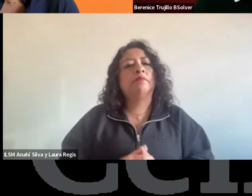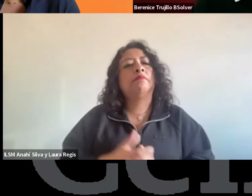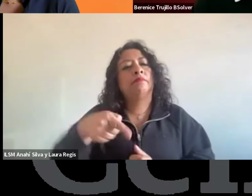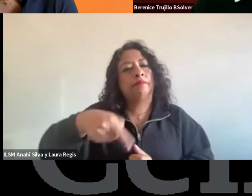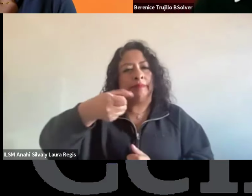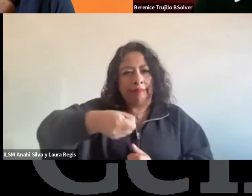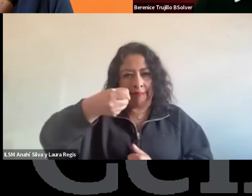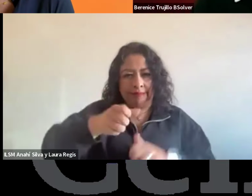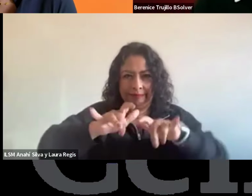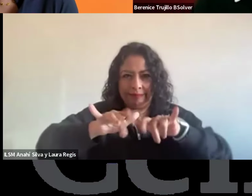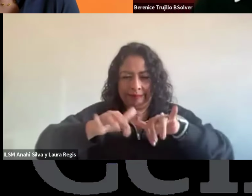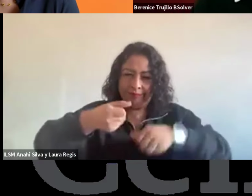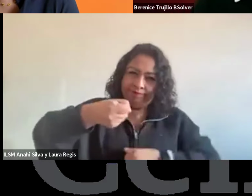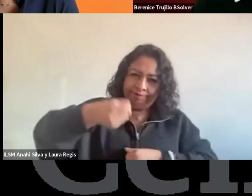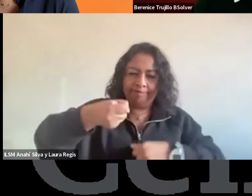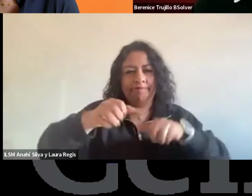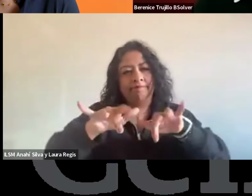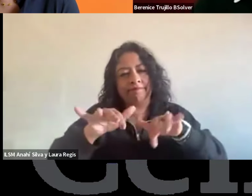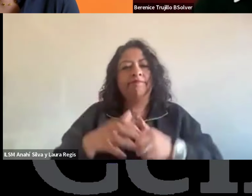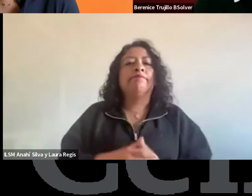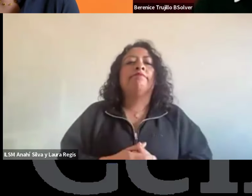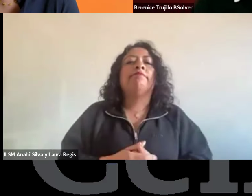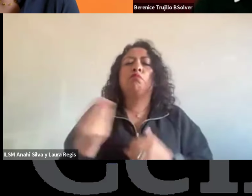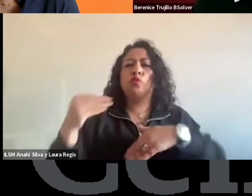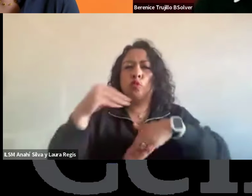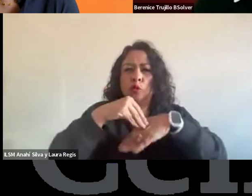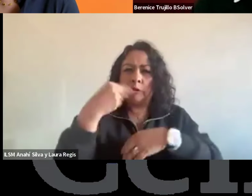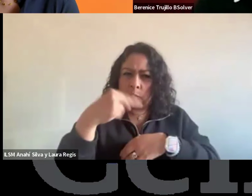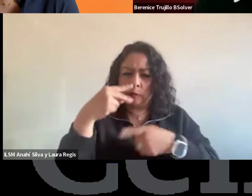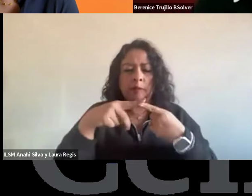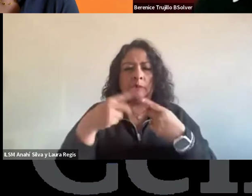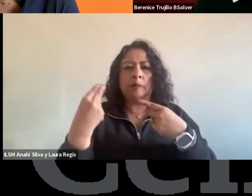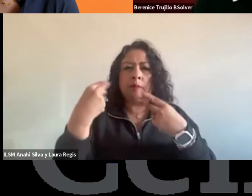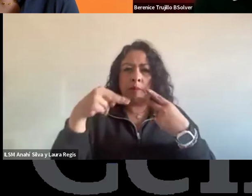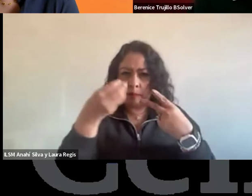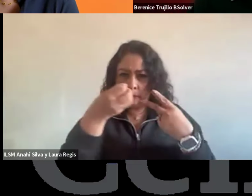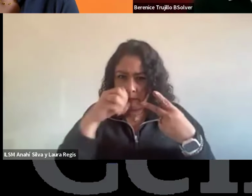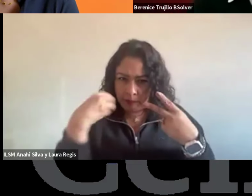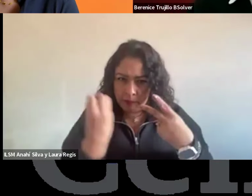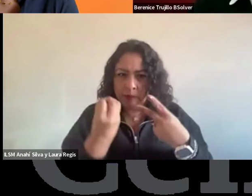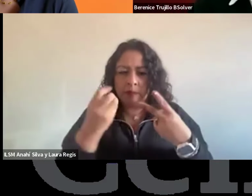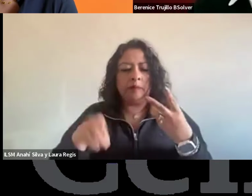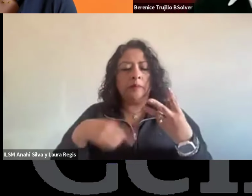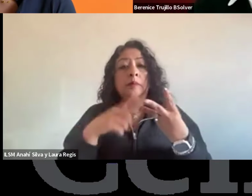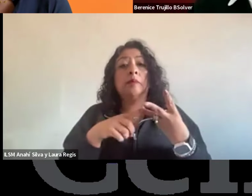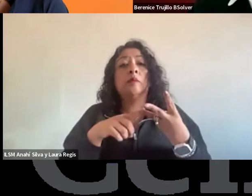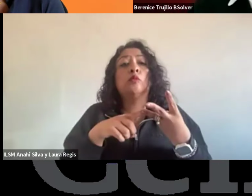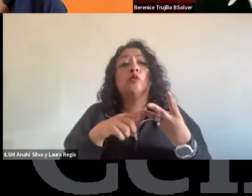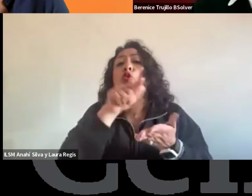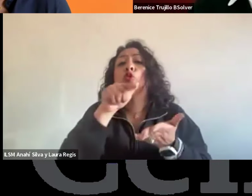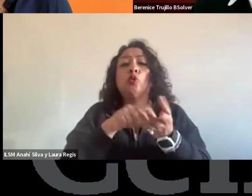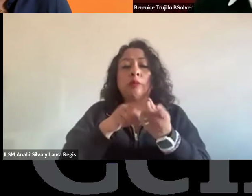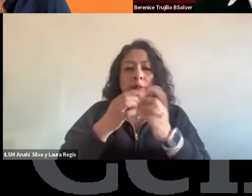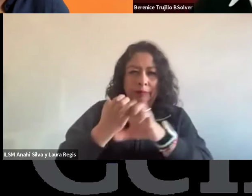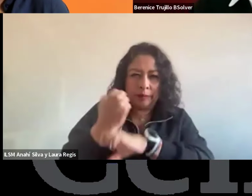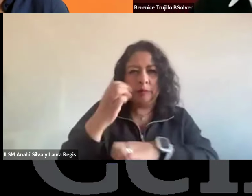saludarnos a través del chat y decirnos el nombre de su organización y desde qué